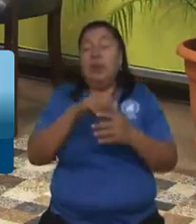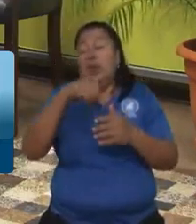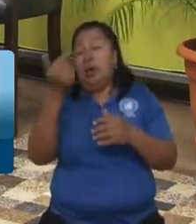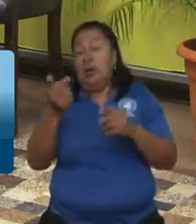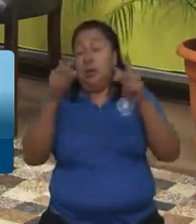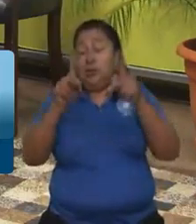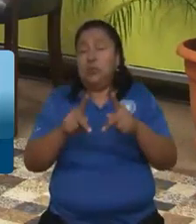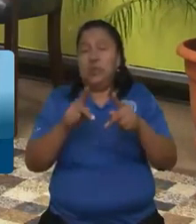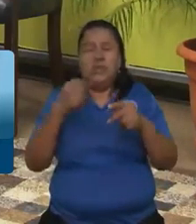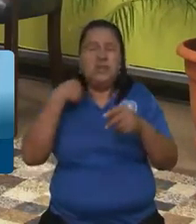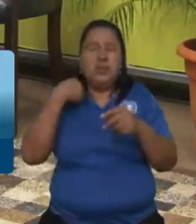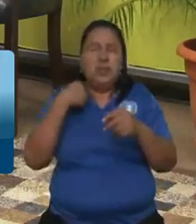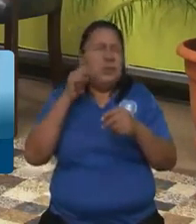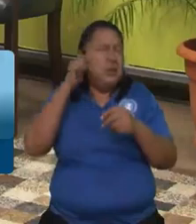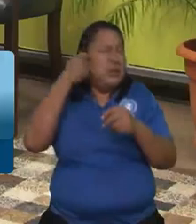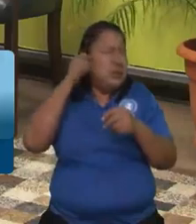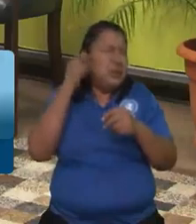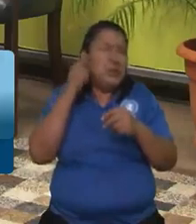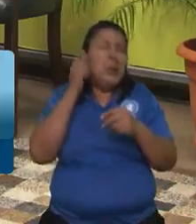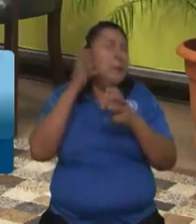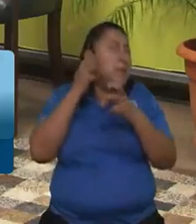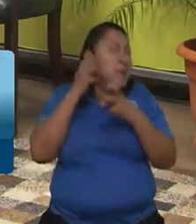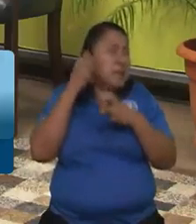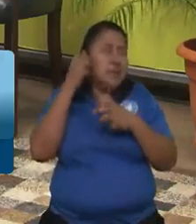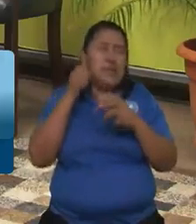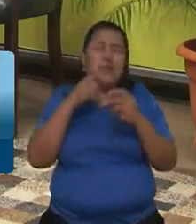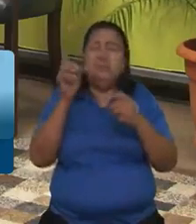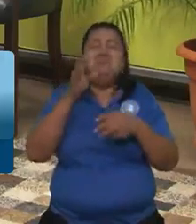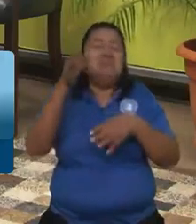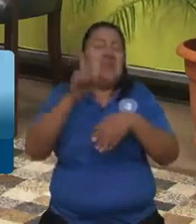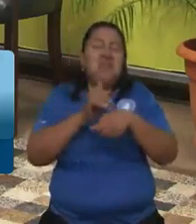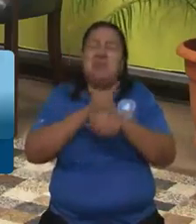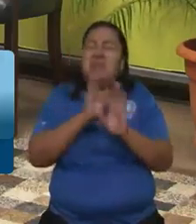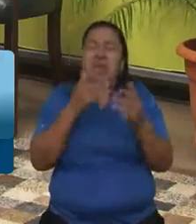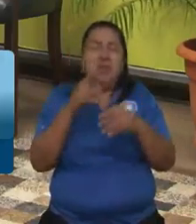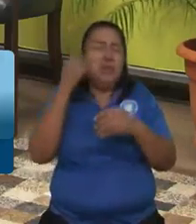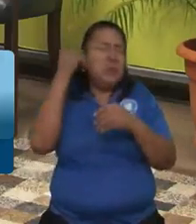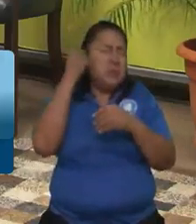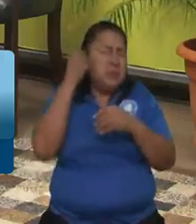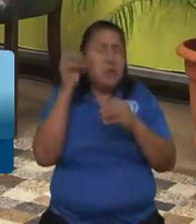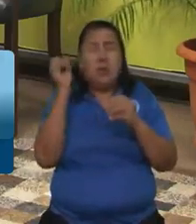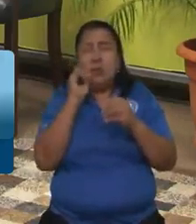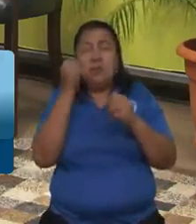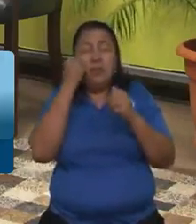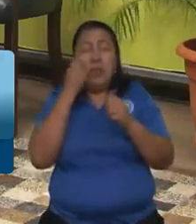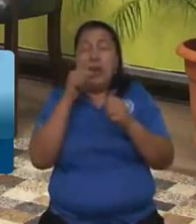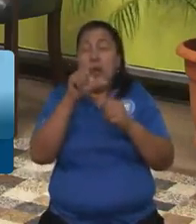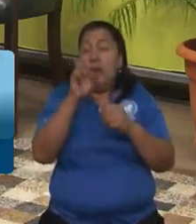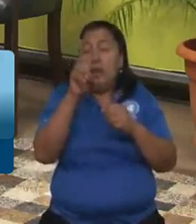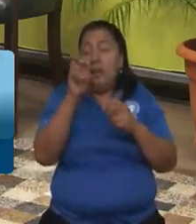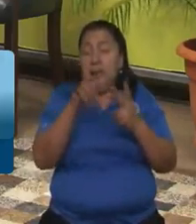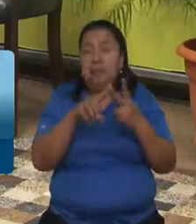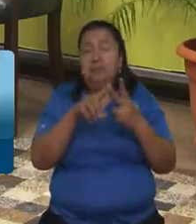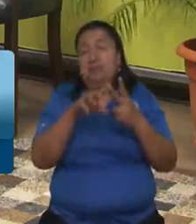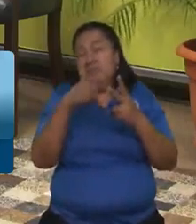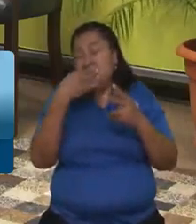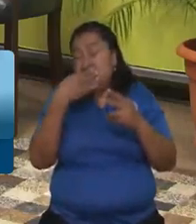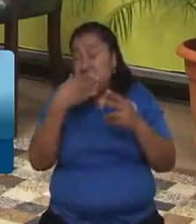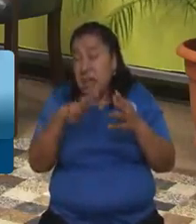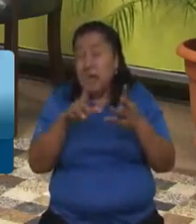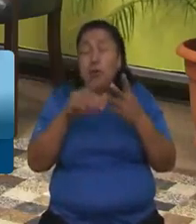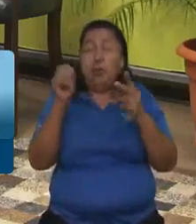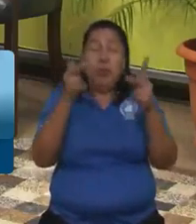oído sin que esto signifique algo. Entonces hay que acudir cuando comiencen los primeros síntomas porque después esto puede